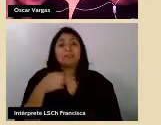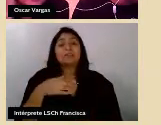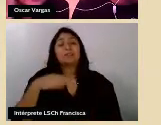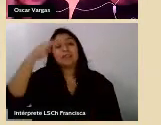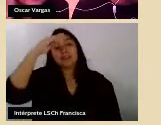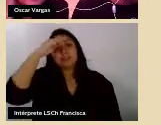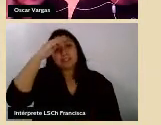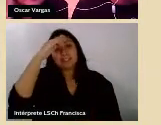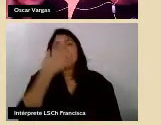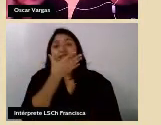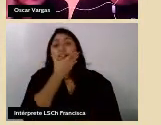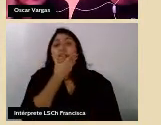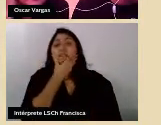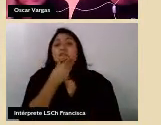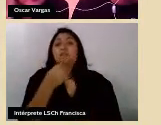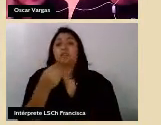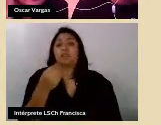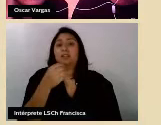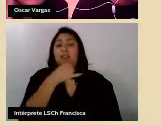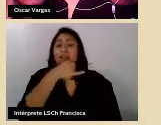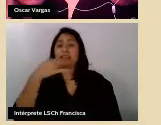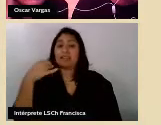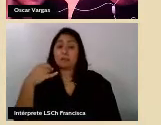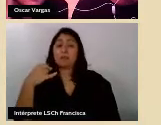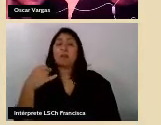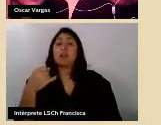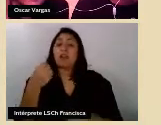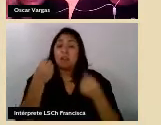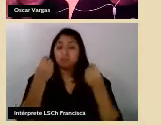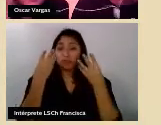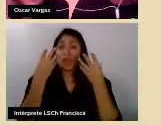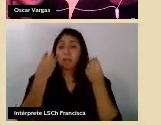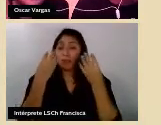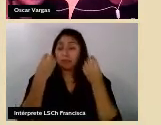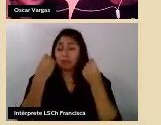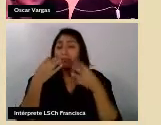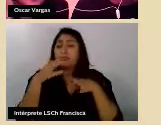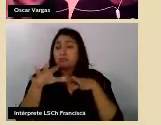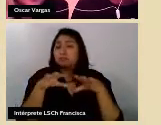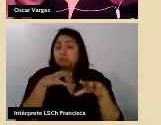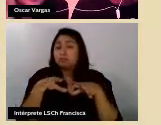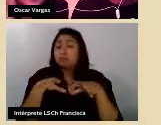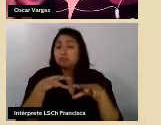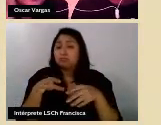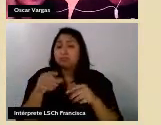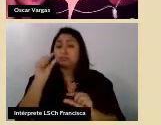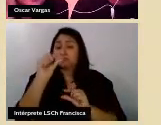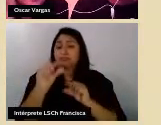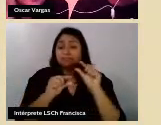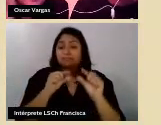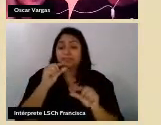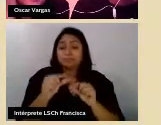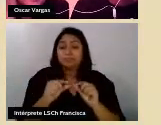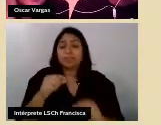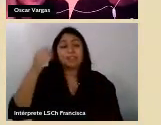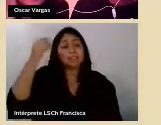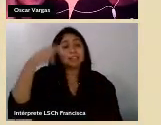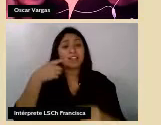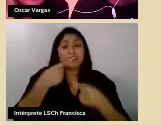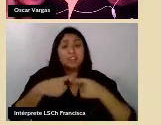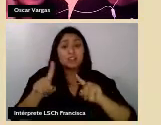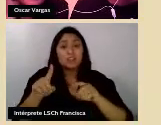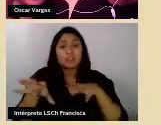bonita porque ya después uno va aprendiendo más cosas. Y ahí y saliendo otras cosas, ahí ya